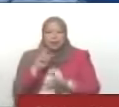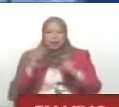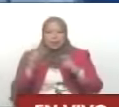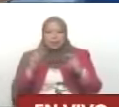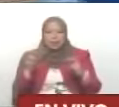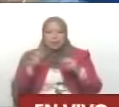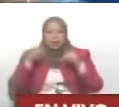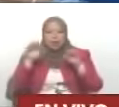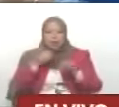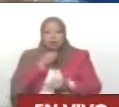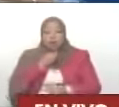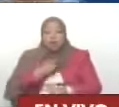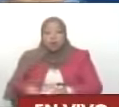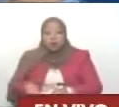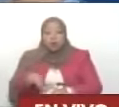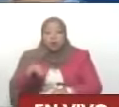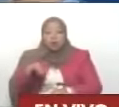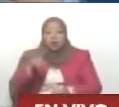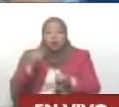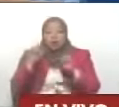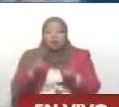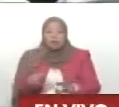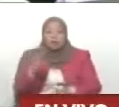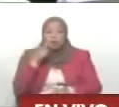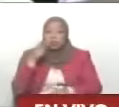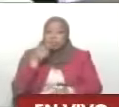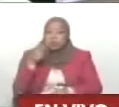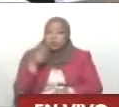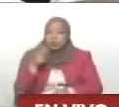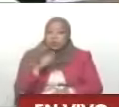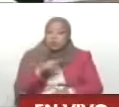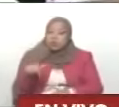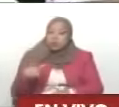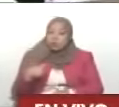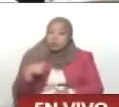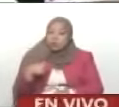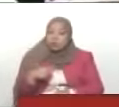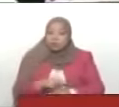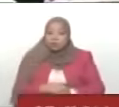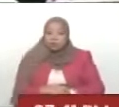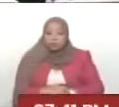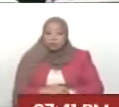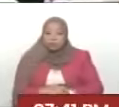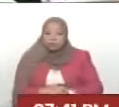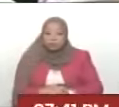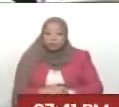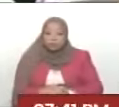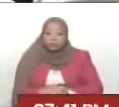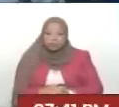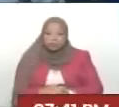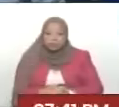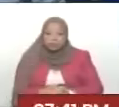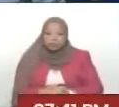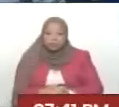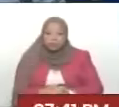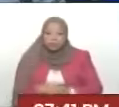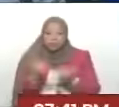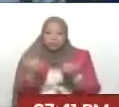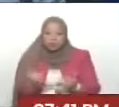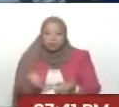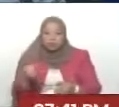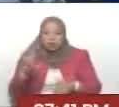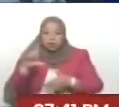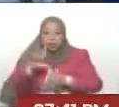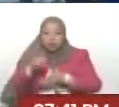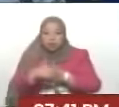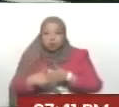¿verdad? Los muchachos fuman. Ninguno fuma. Sigamos, pues. Ok. Ahora, ¿el café qué pasó? Nos quedamos en el hemisferio,